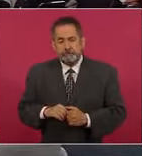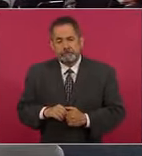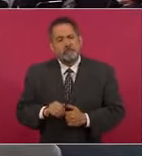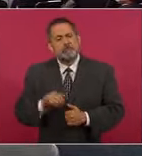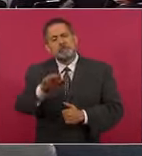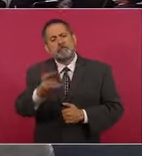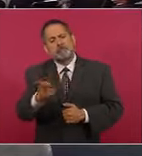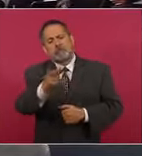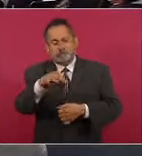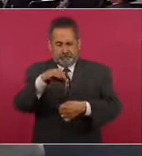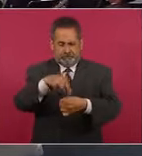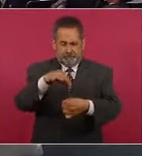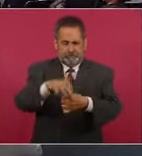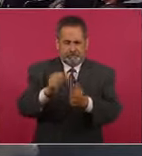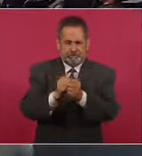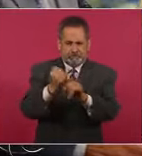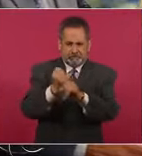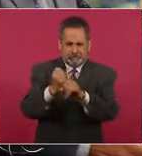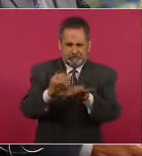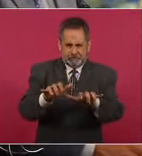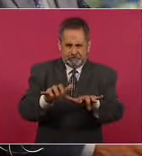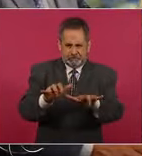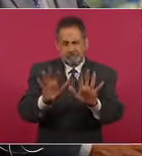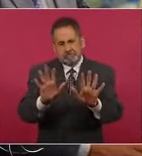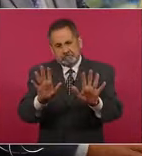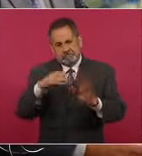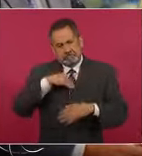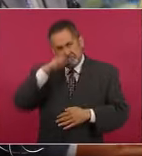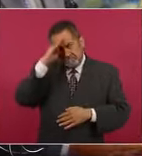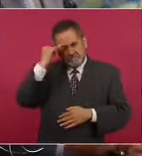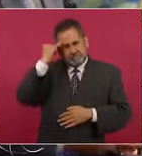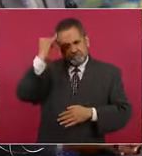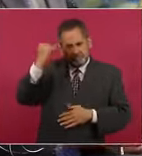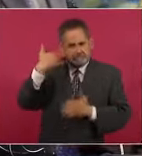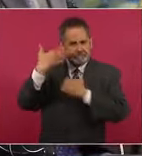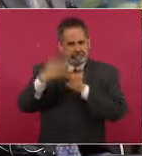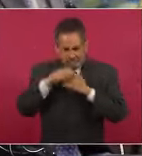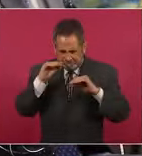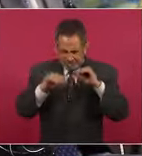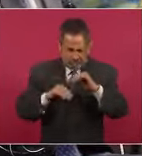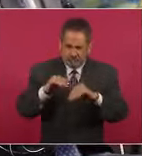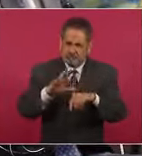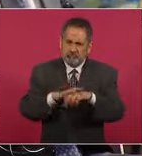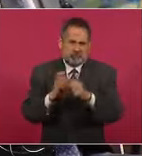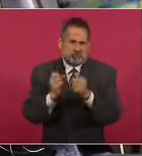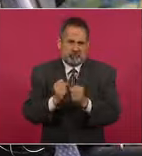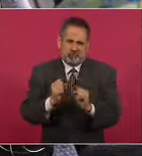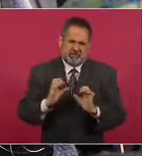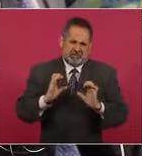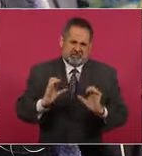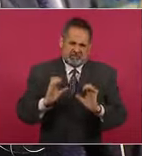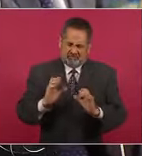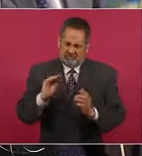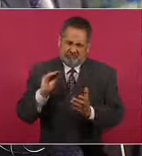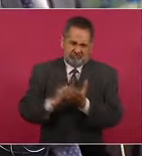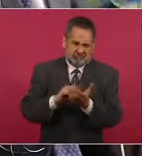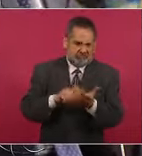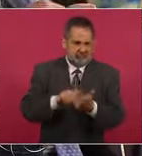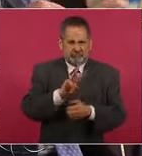voto electrónico, imagino que están pensando en hacer un desarrollo robusto, amigable